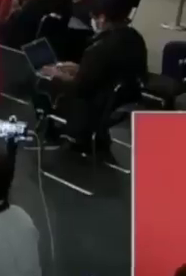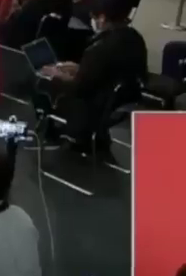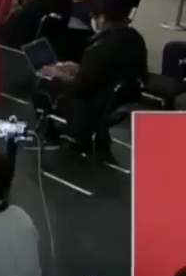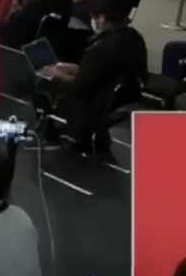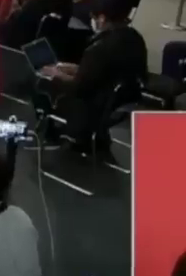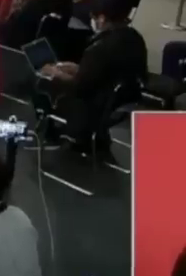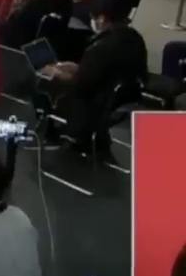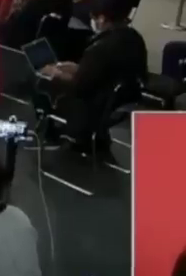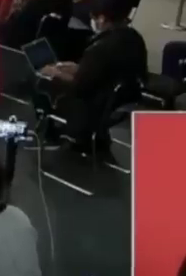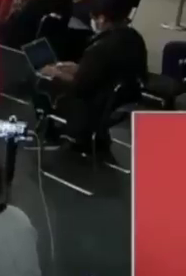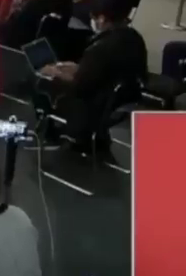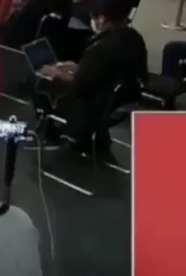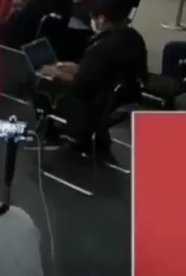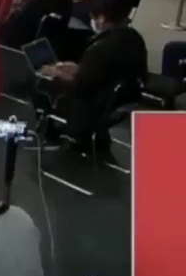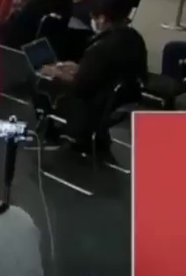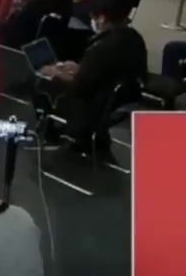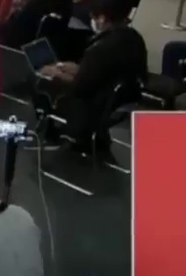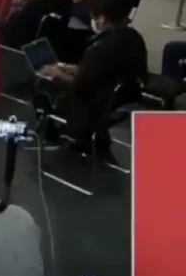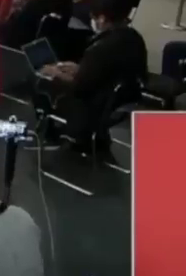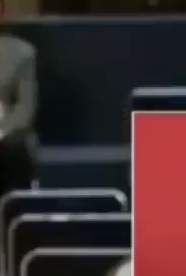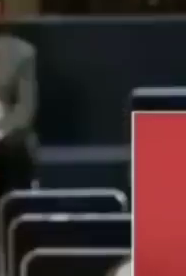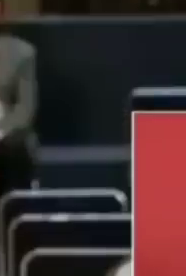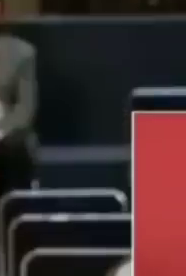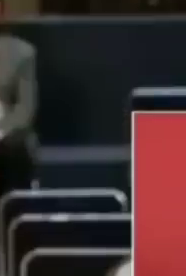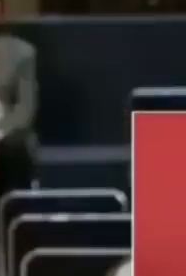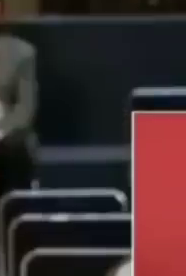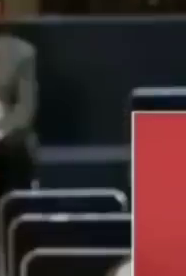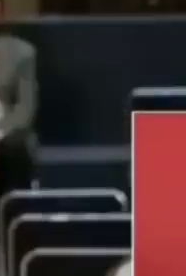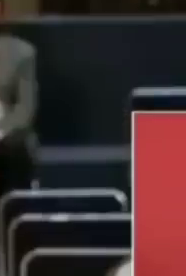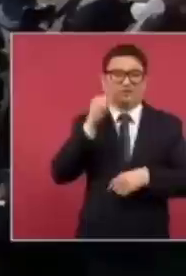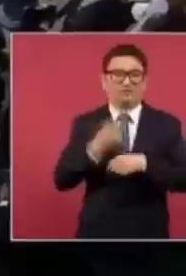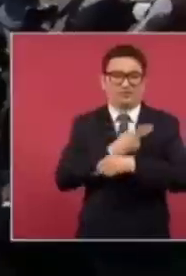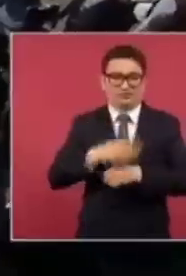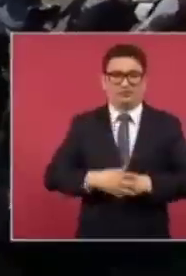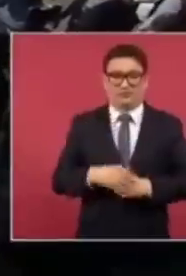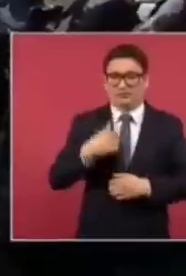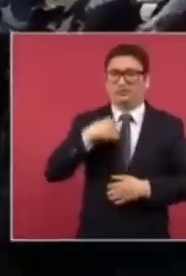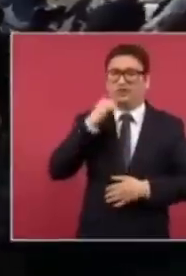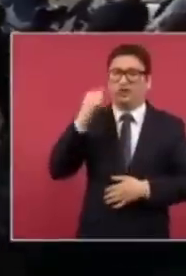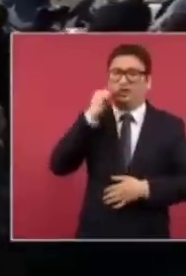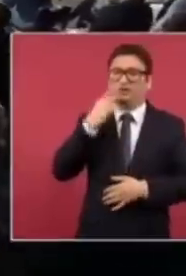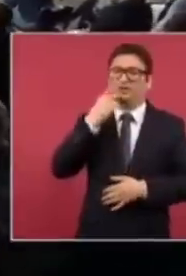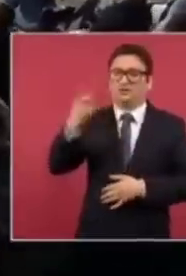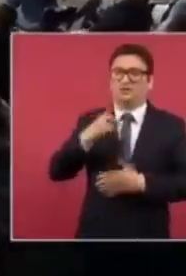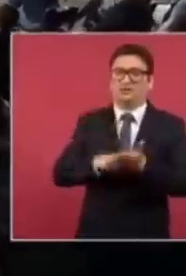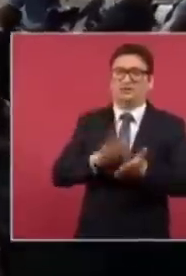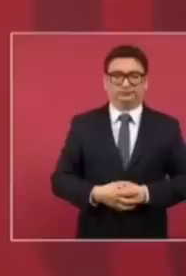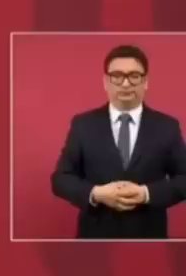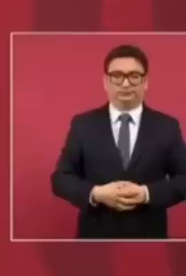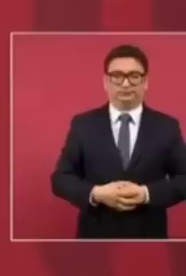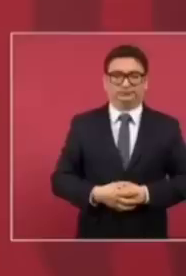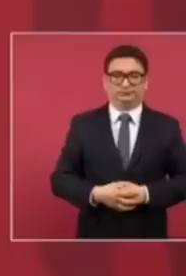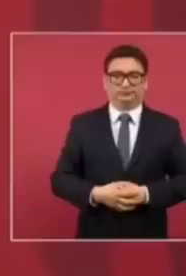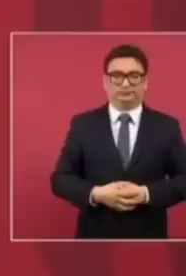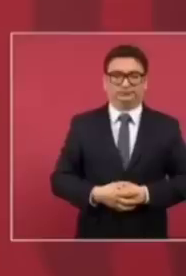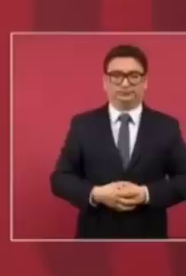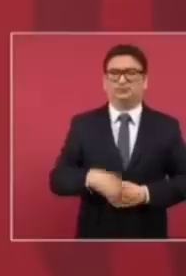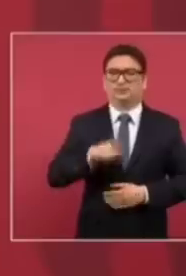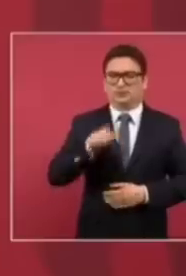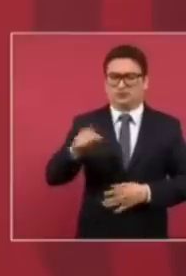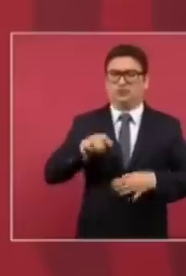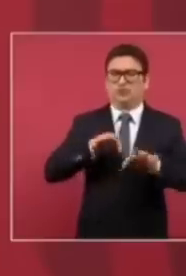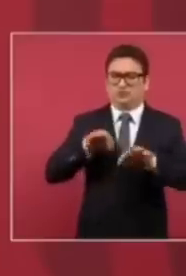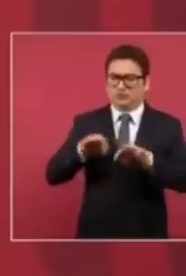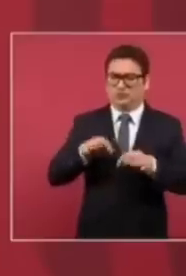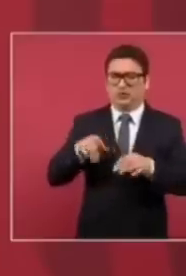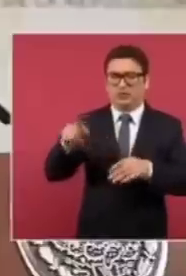darle vuelta a la página sobre esta amarga eliminación que se vivió el día de ayer y que ya se había adelantado Porque